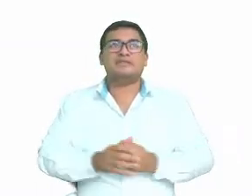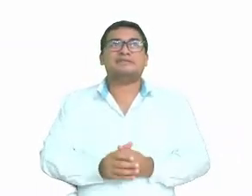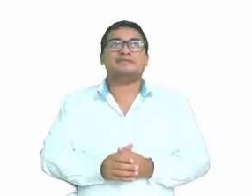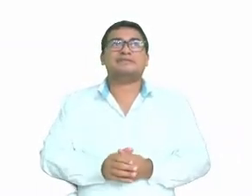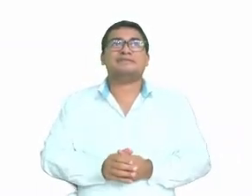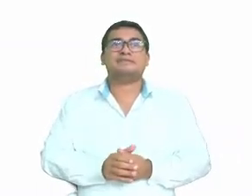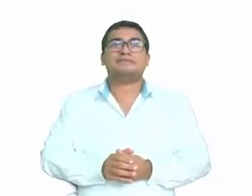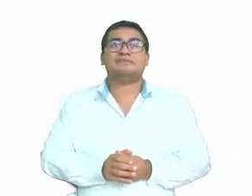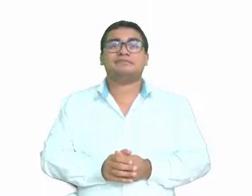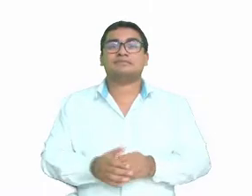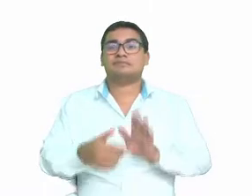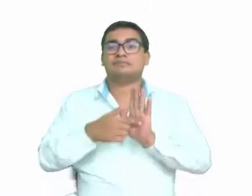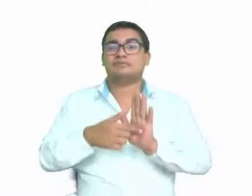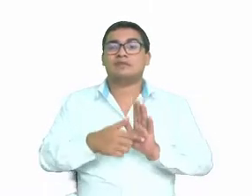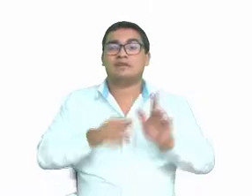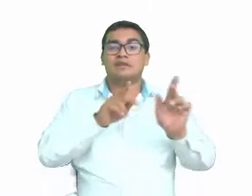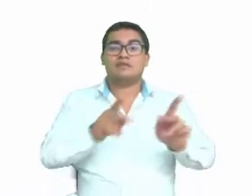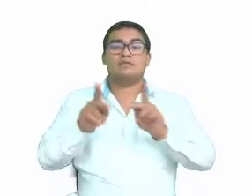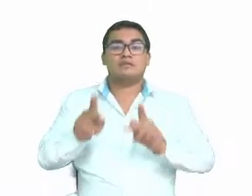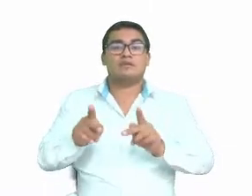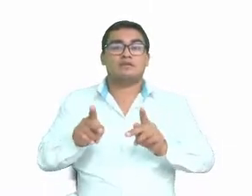Lógicamente, cuando uno corre,